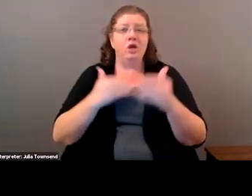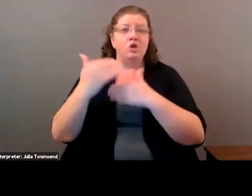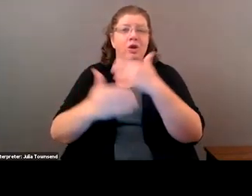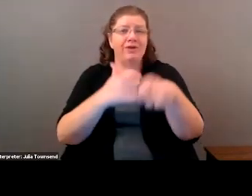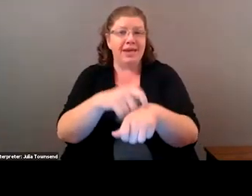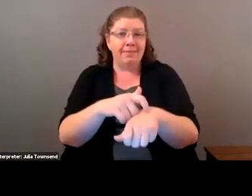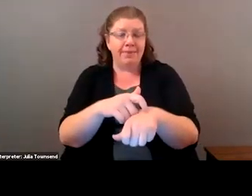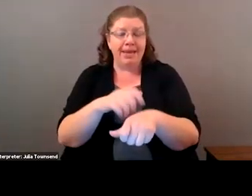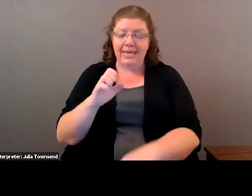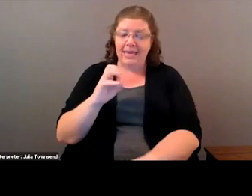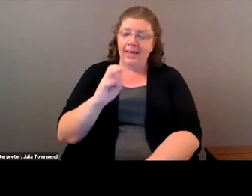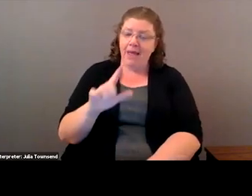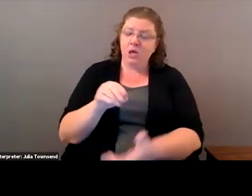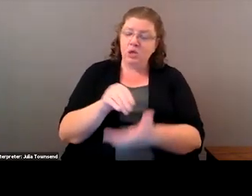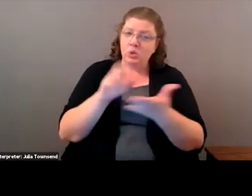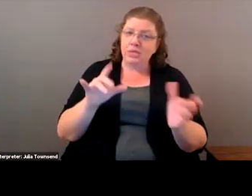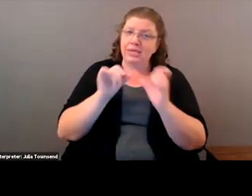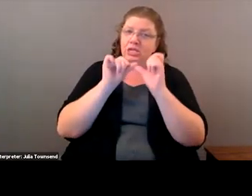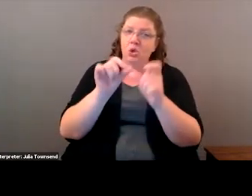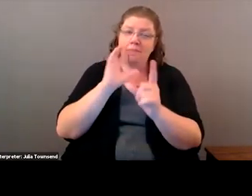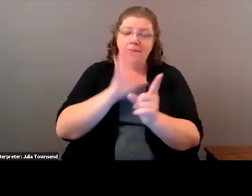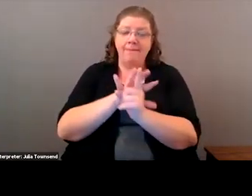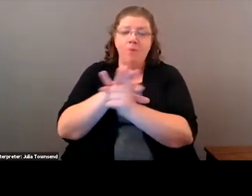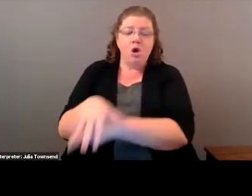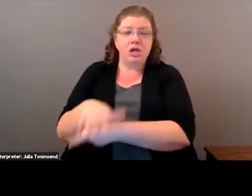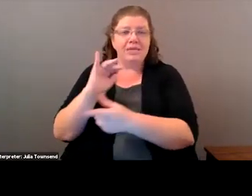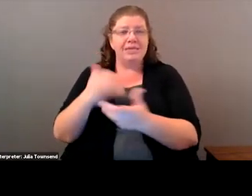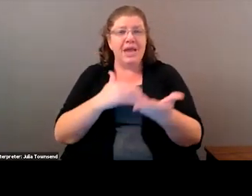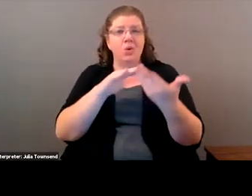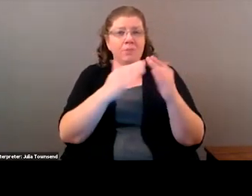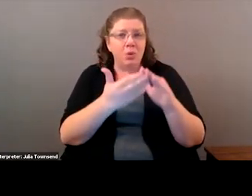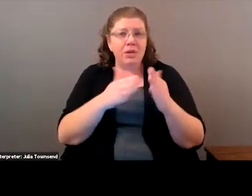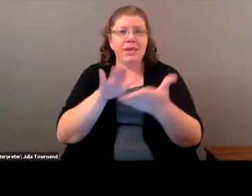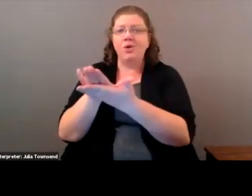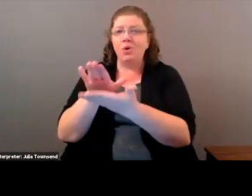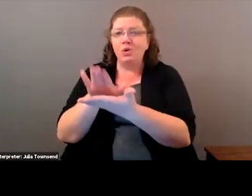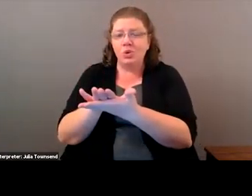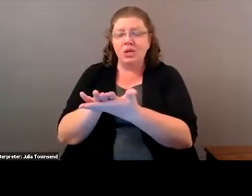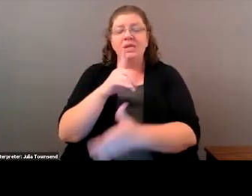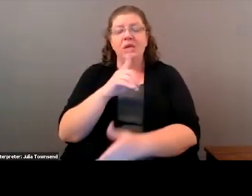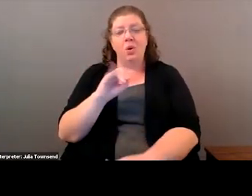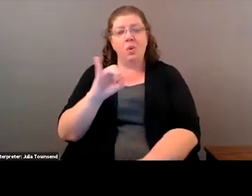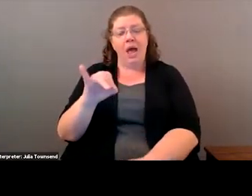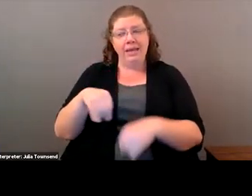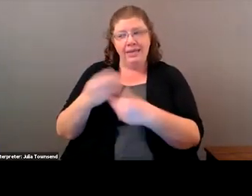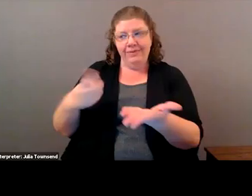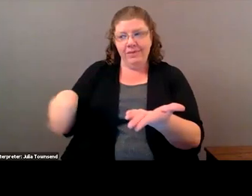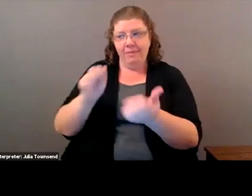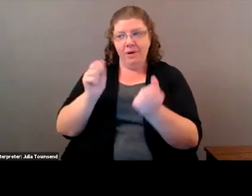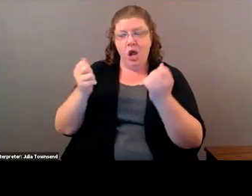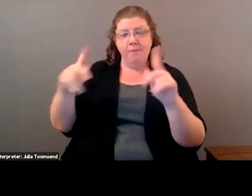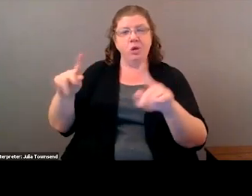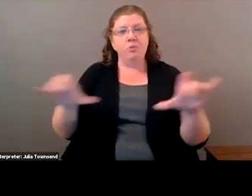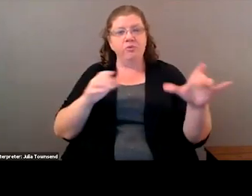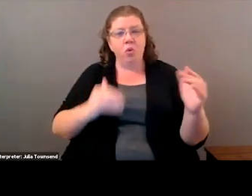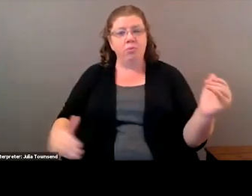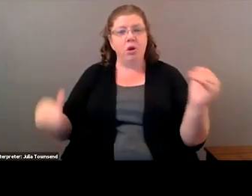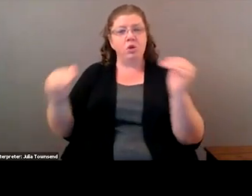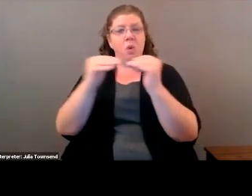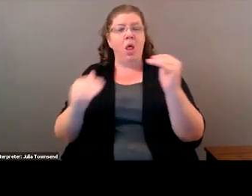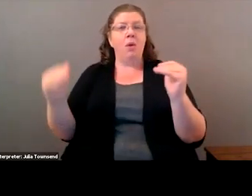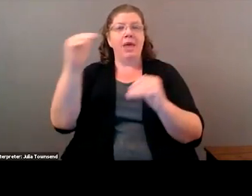superar a sus compañeros a lo largo del tiempo a estos estudiantes se les margina marginaliza en las escuelas